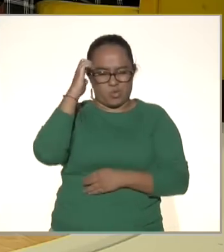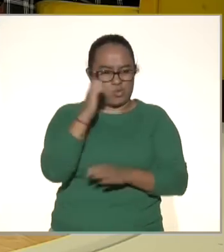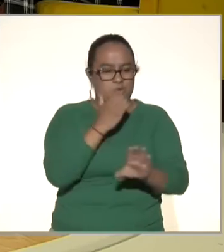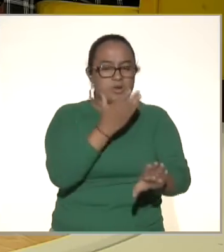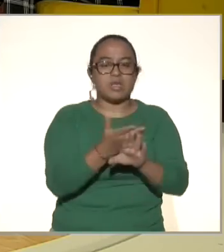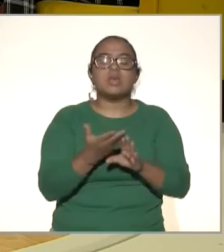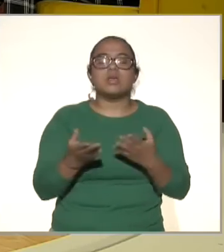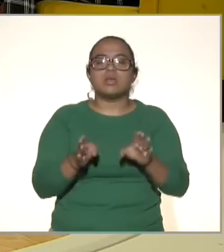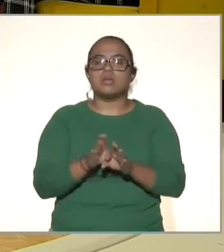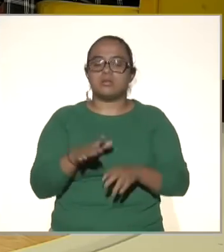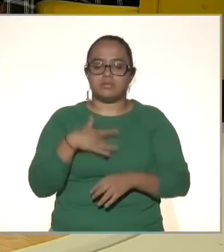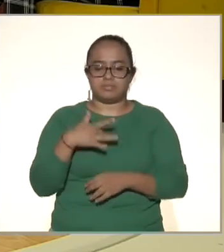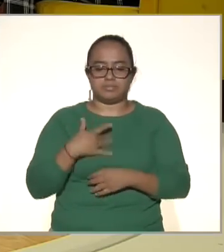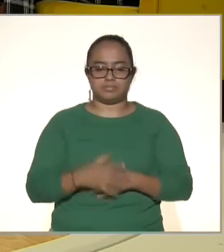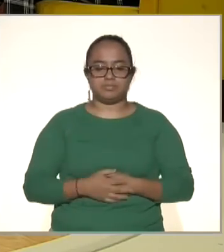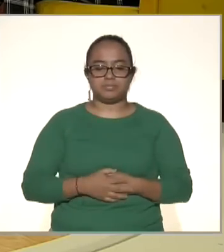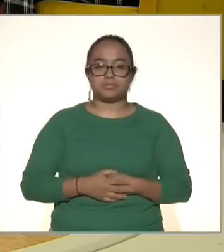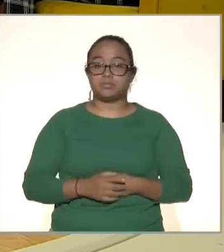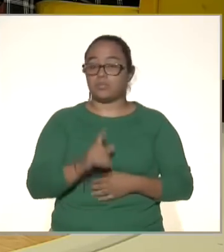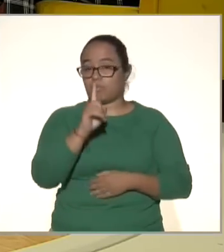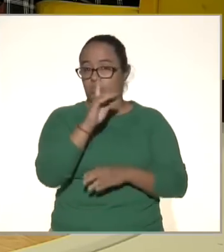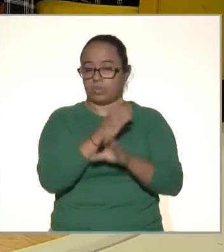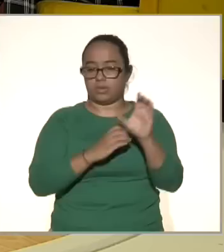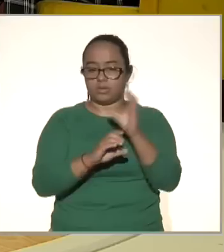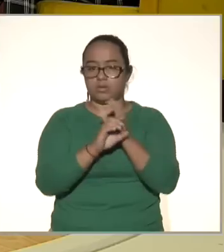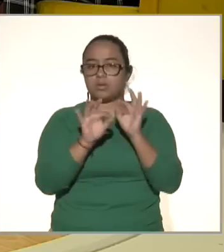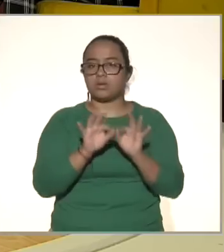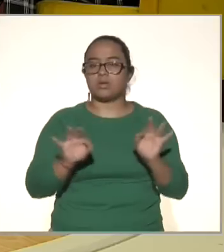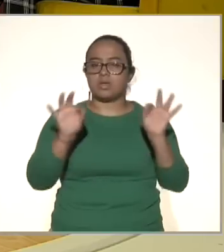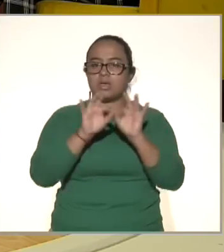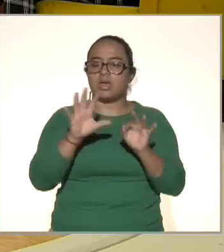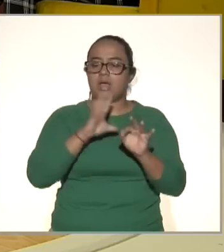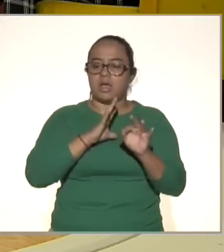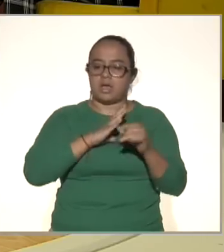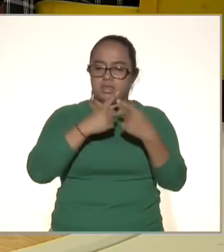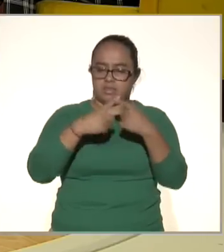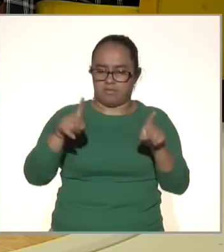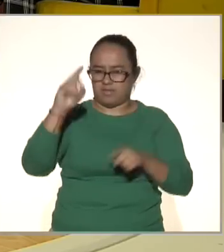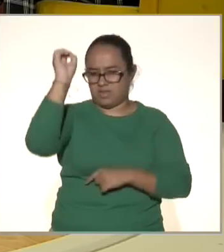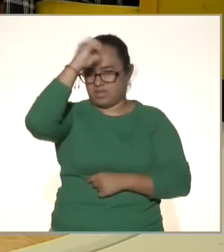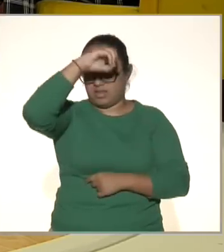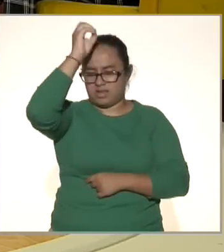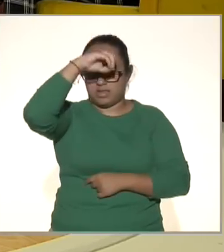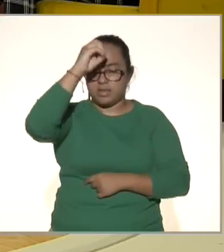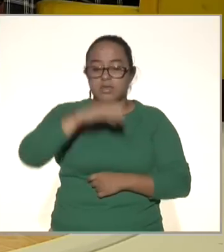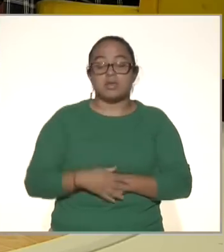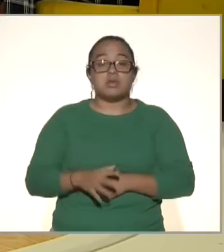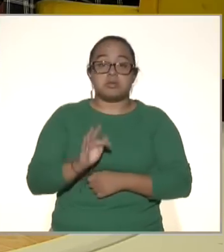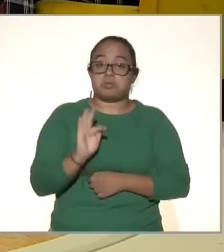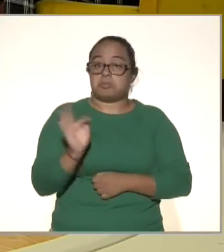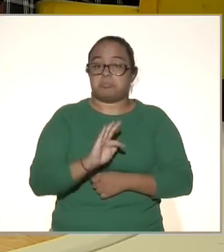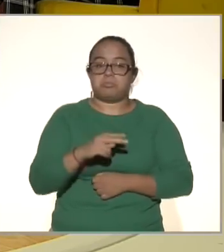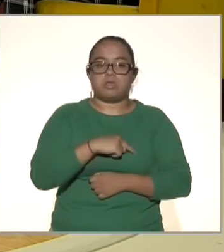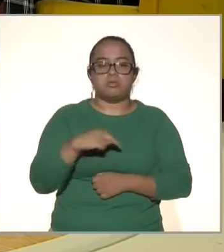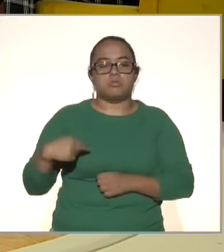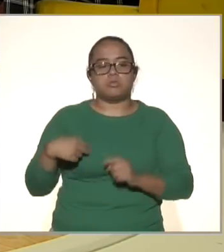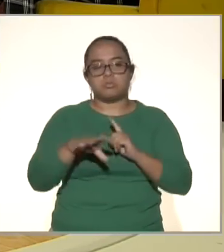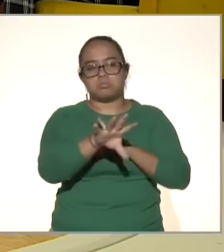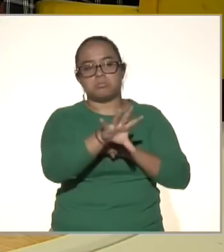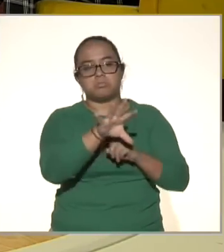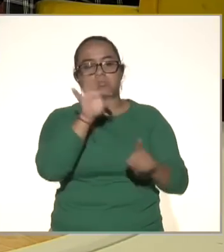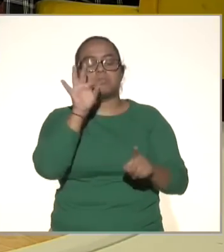Ok. Algo que es muy importante es estas diferencias, ¿no? Si nosotros pudiéramos elegir, tal